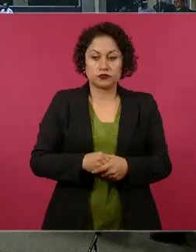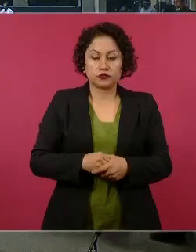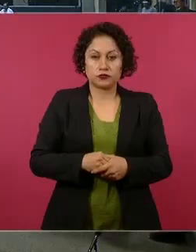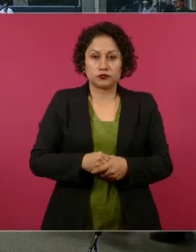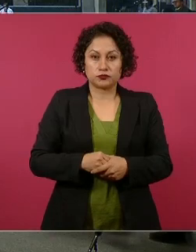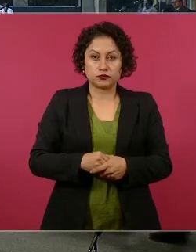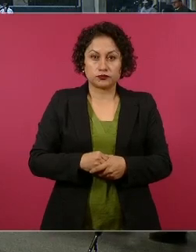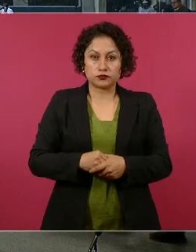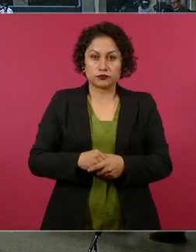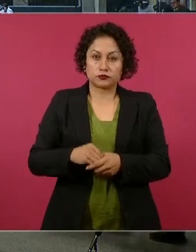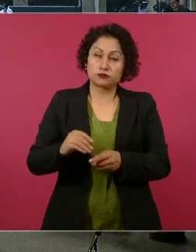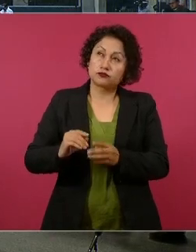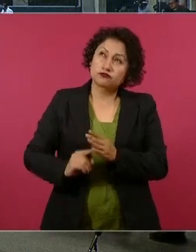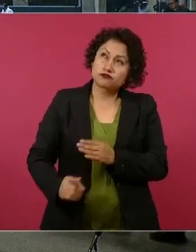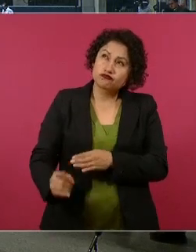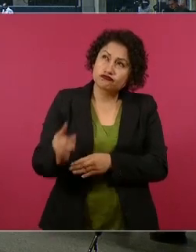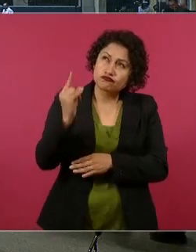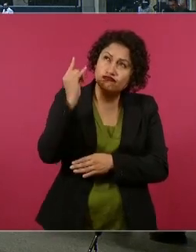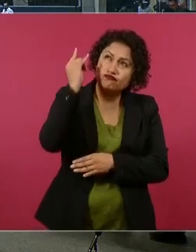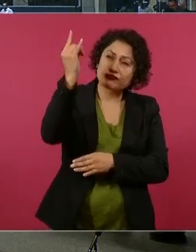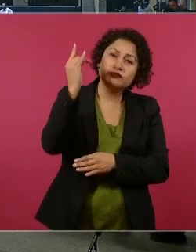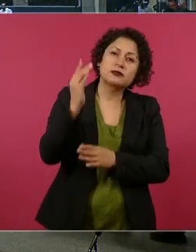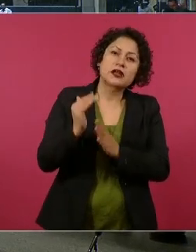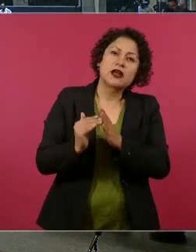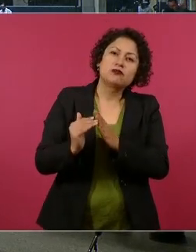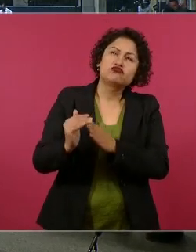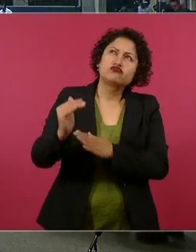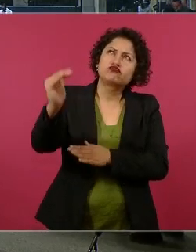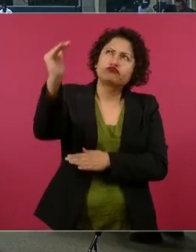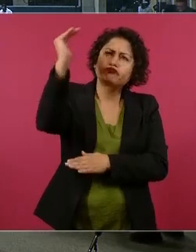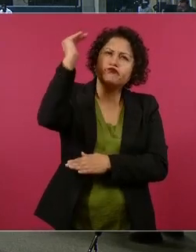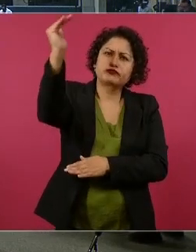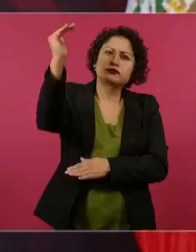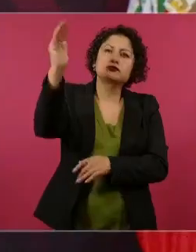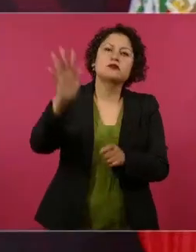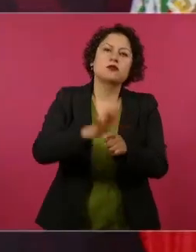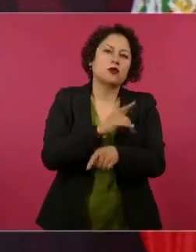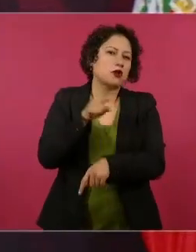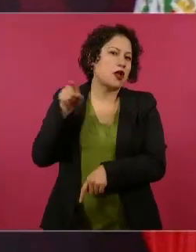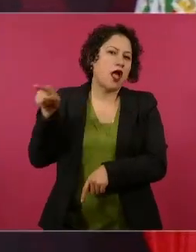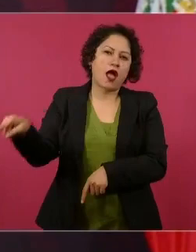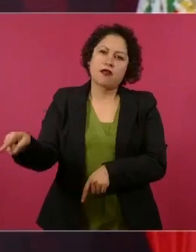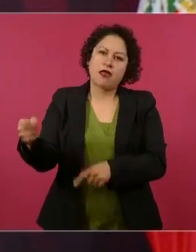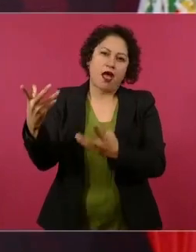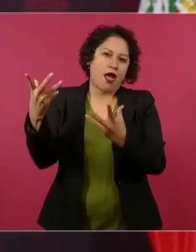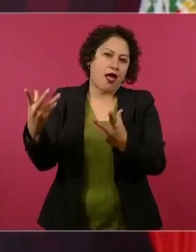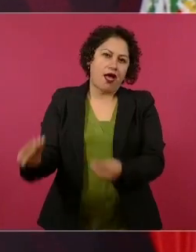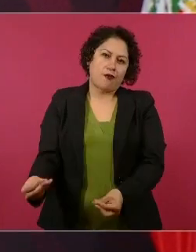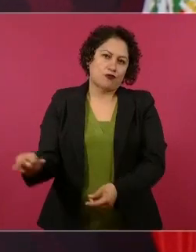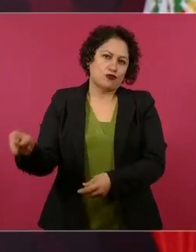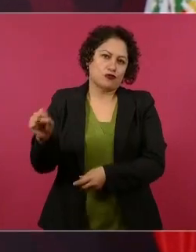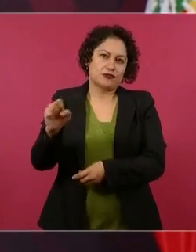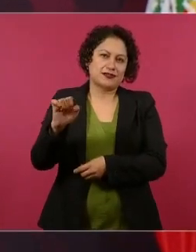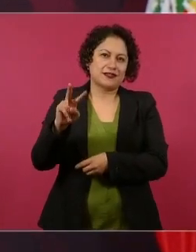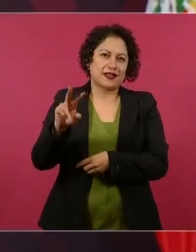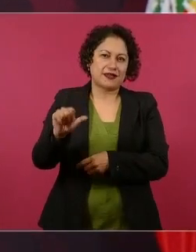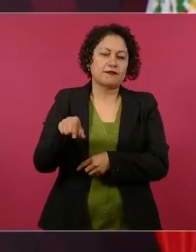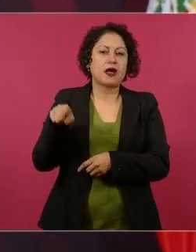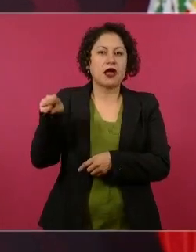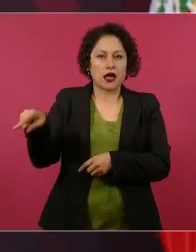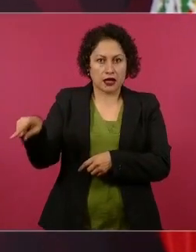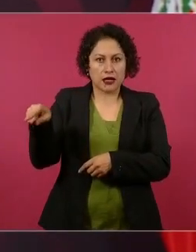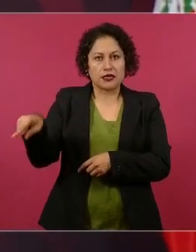hasta arriba, porque se da muchísimo. Lo que más se da allá es la ceiba, es el árbol